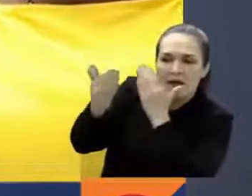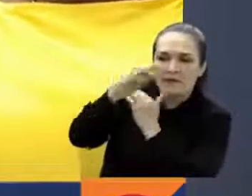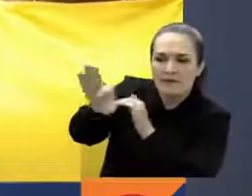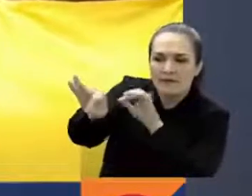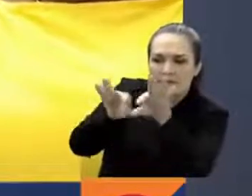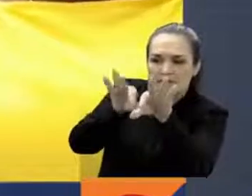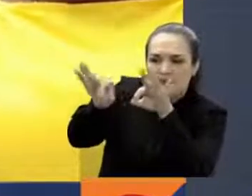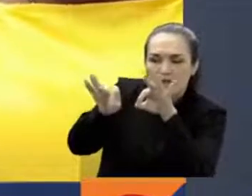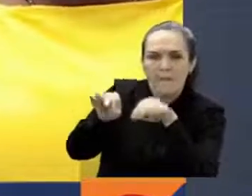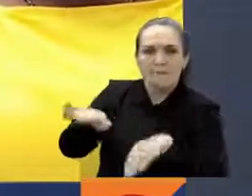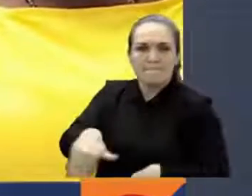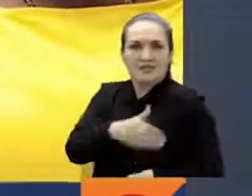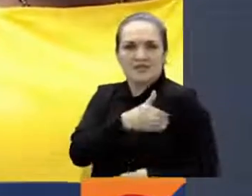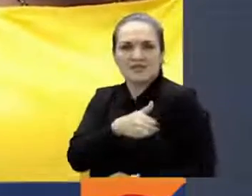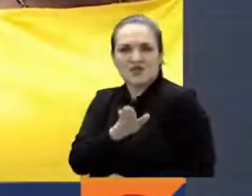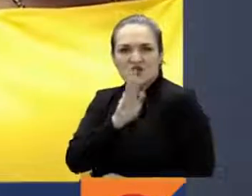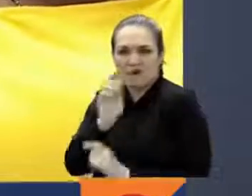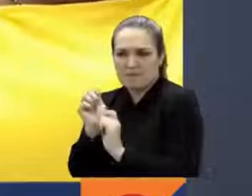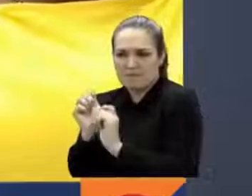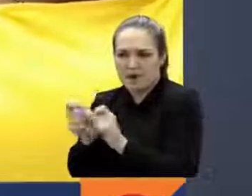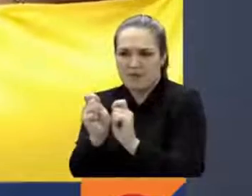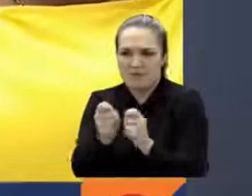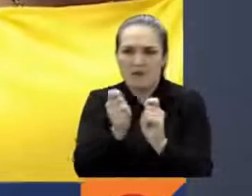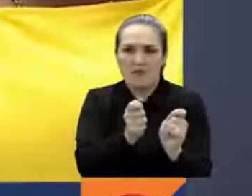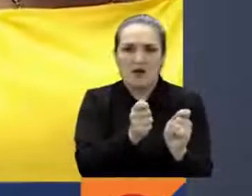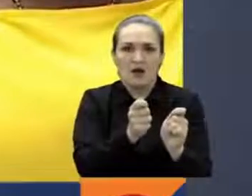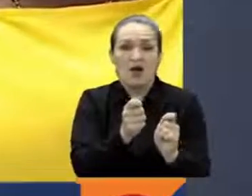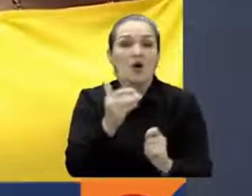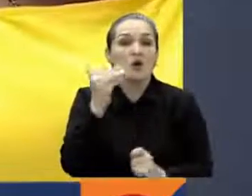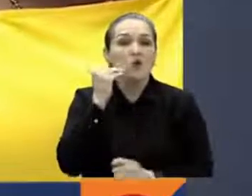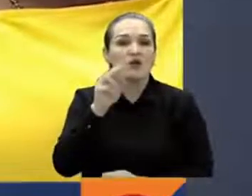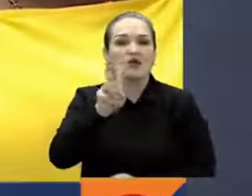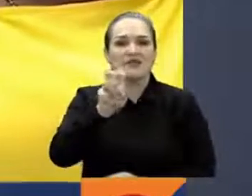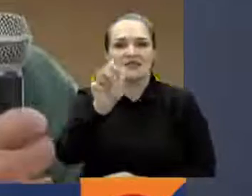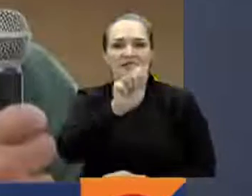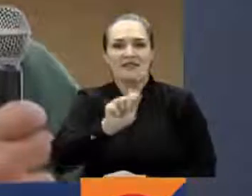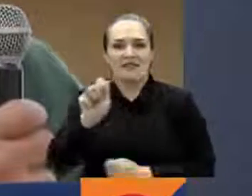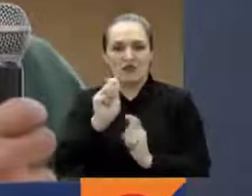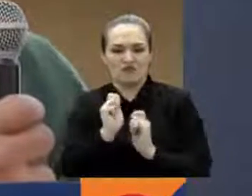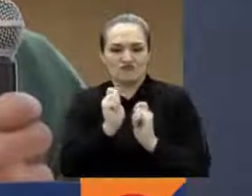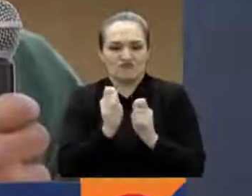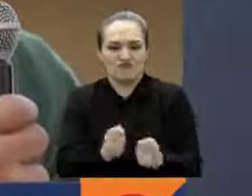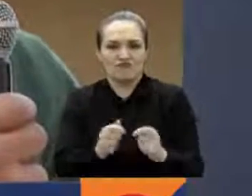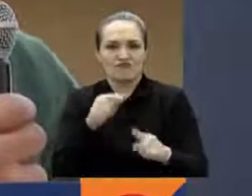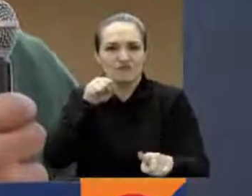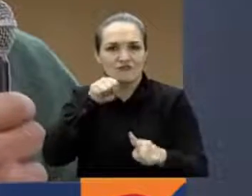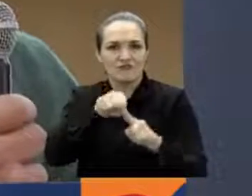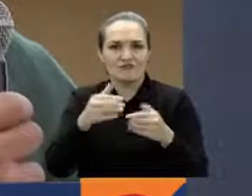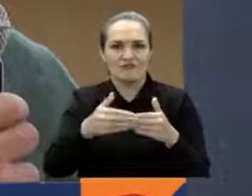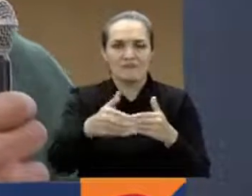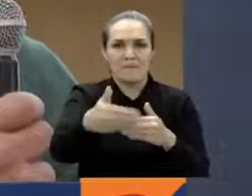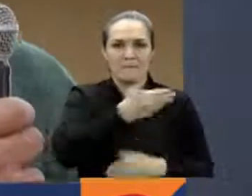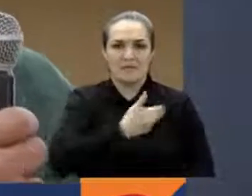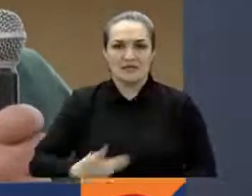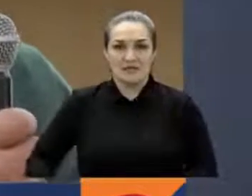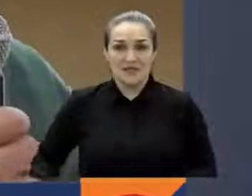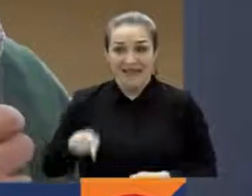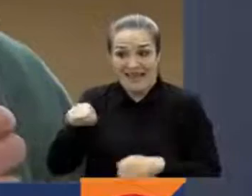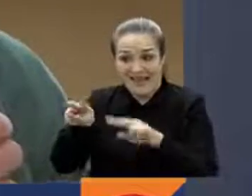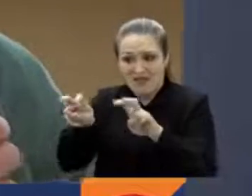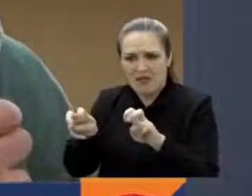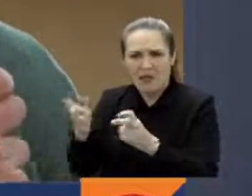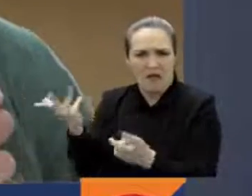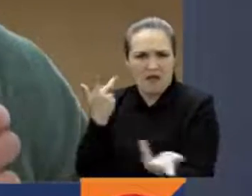integrarían su gabinete y que sería presentados el 7 de agosto cuando se posesione como presidente de los colombianos. Con respecto a esto último, ya empezaron a